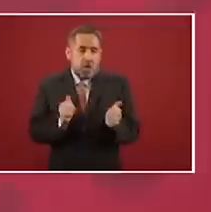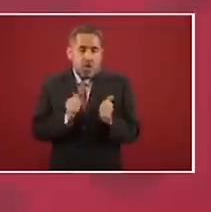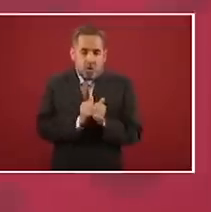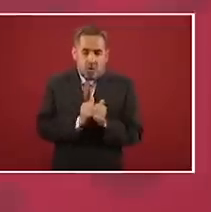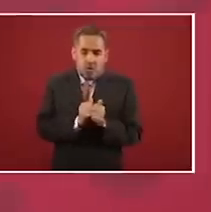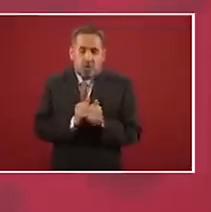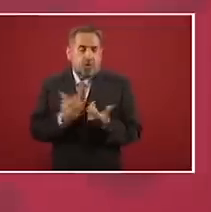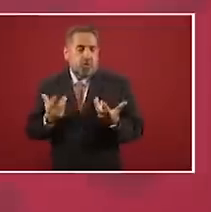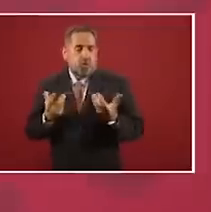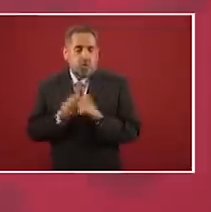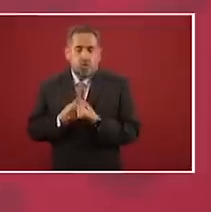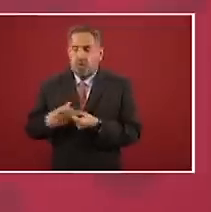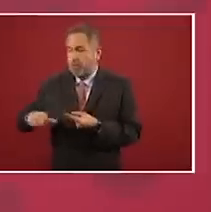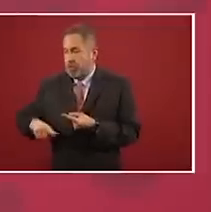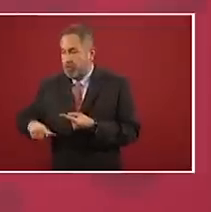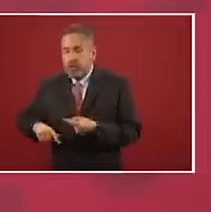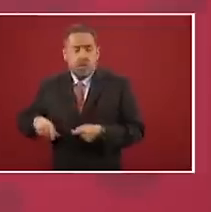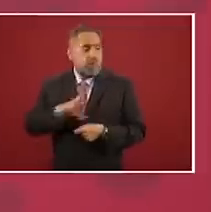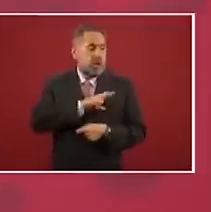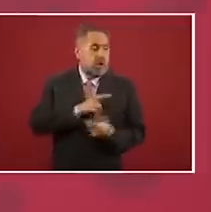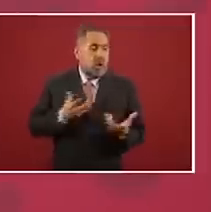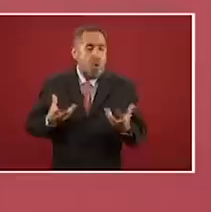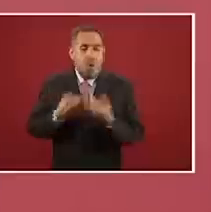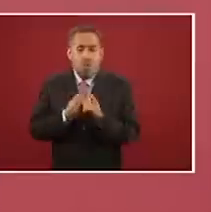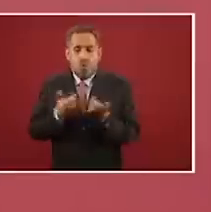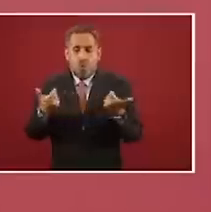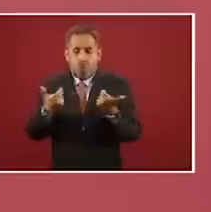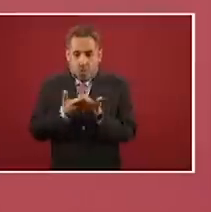inversión pública-privada,